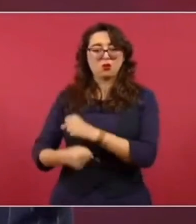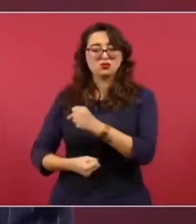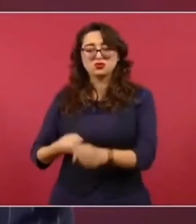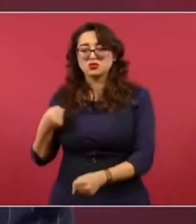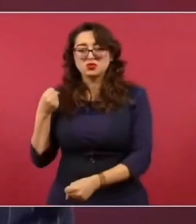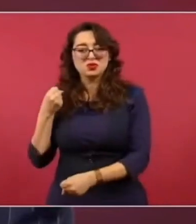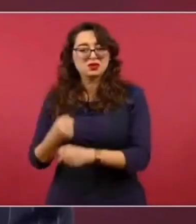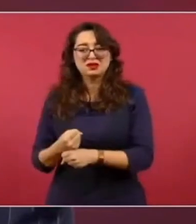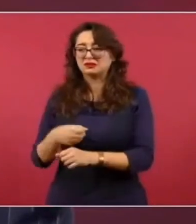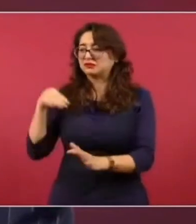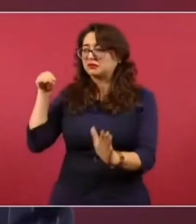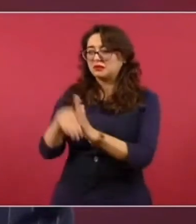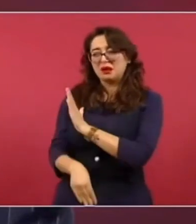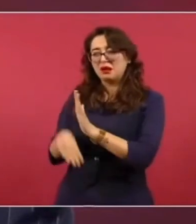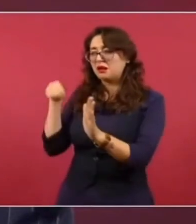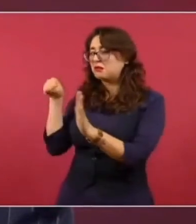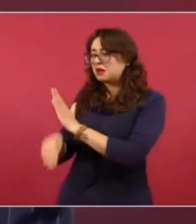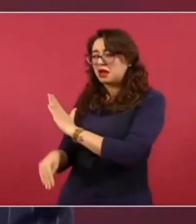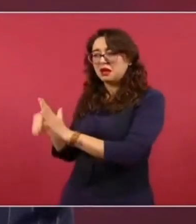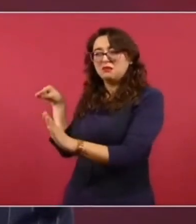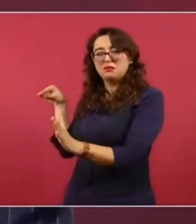sinvergüenzas.